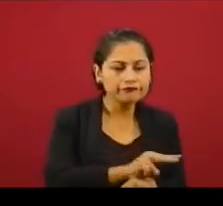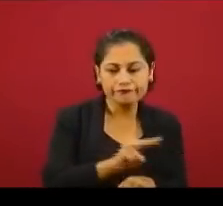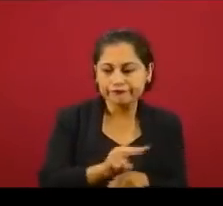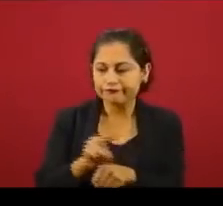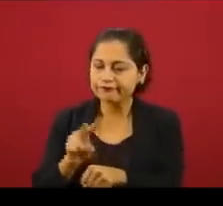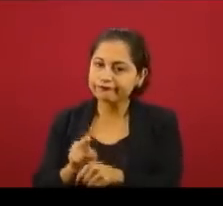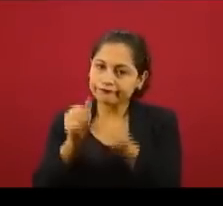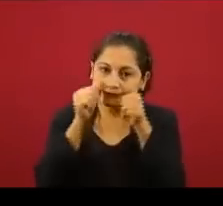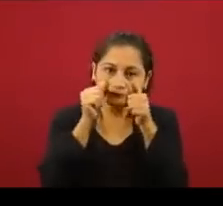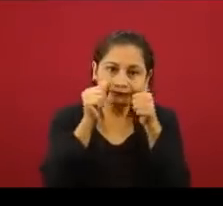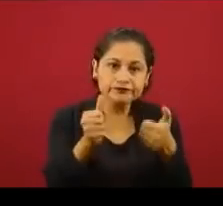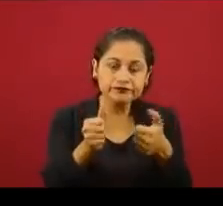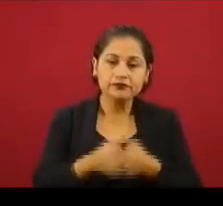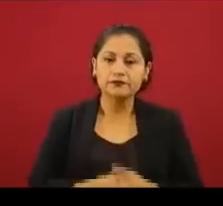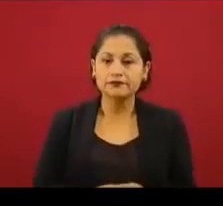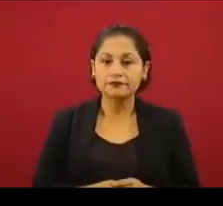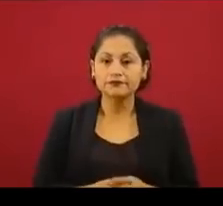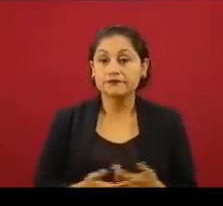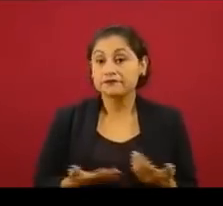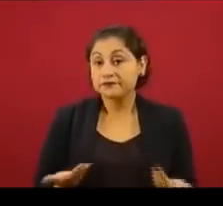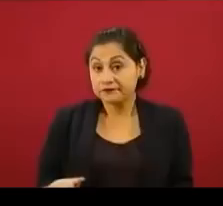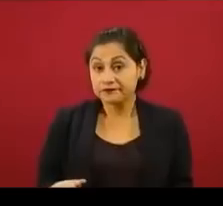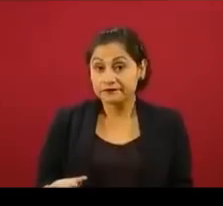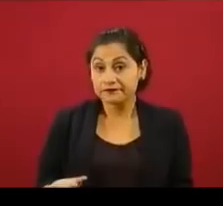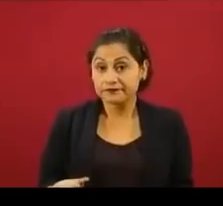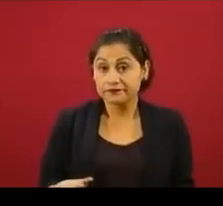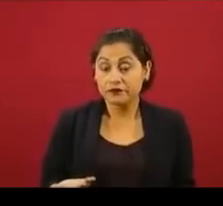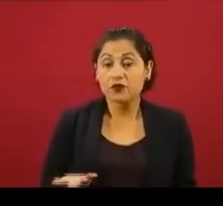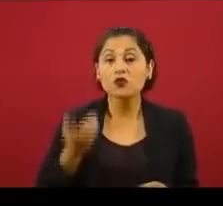ojalá depongan su actitud